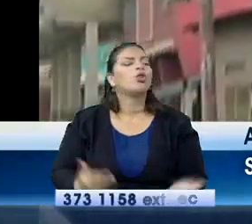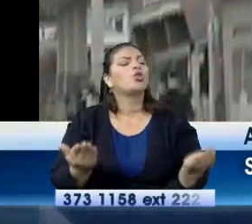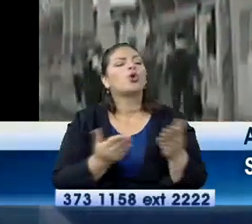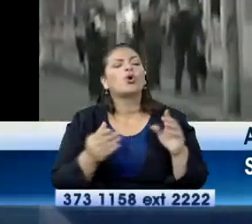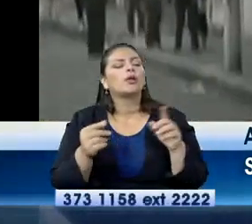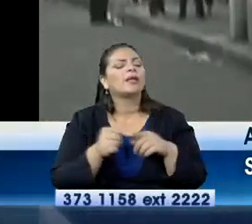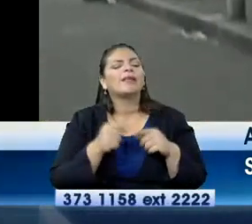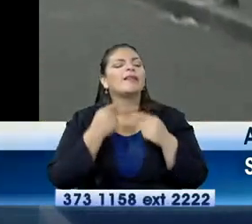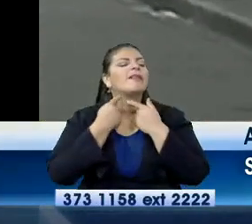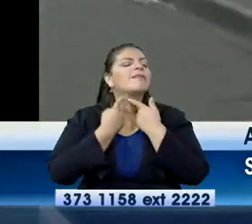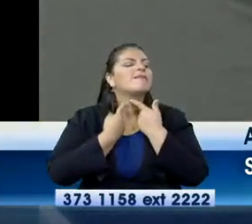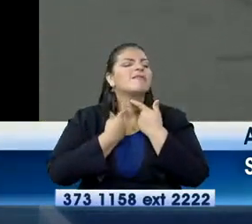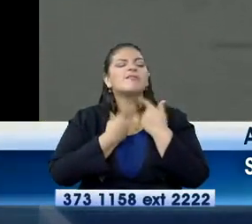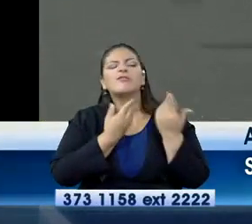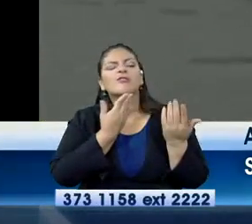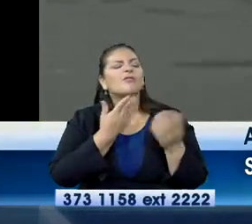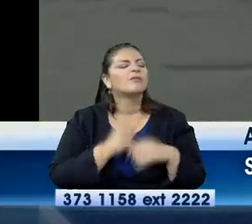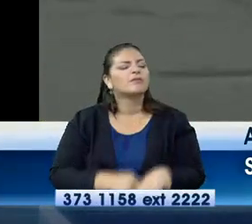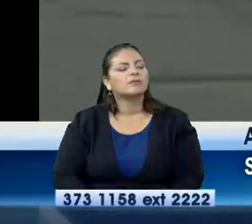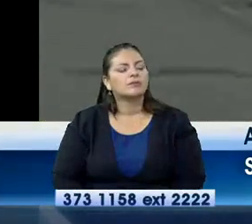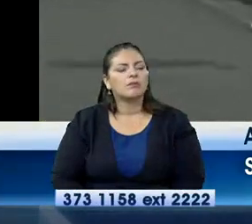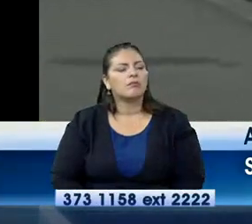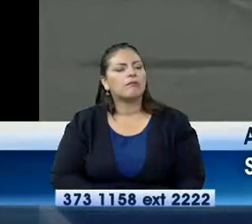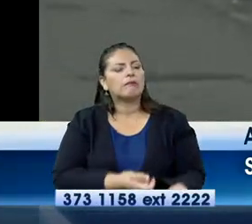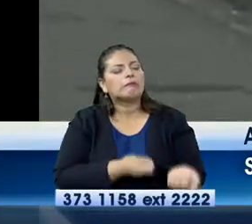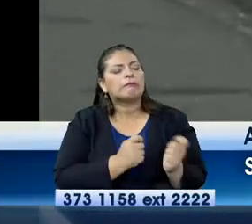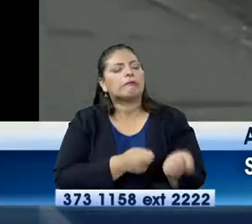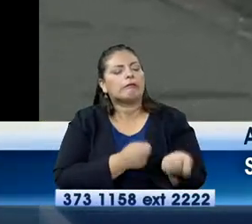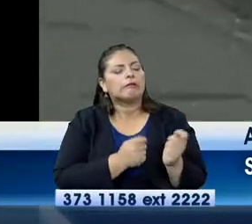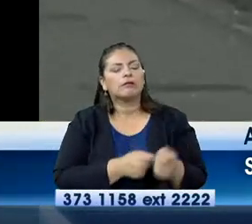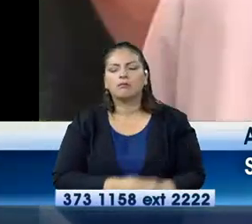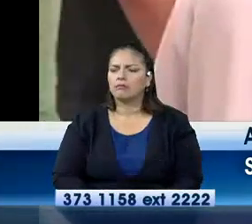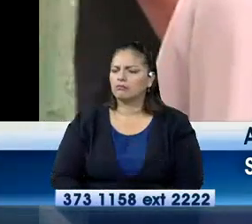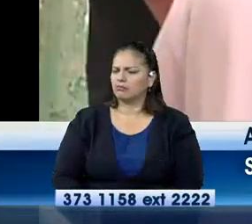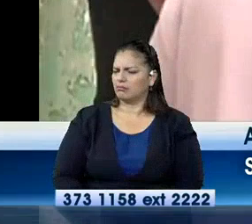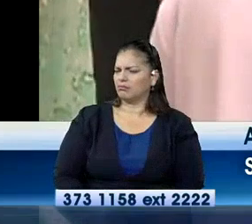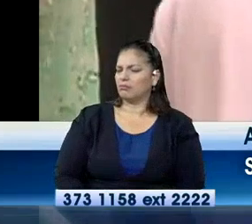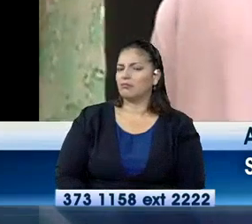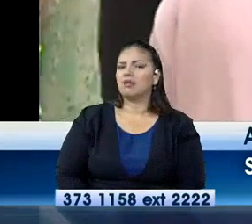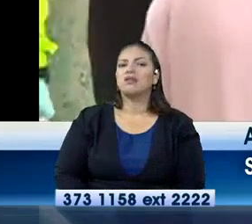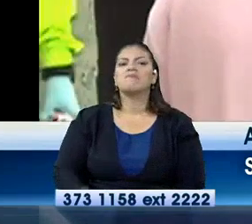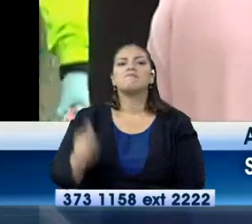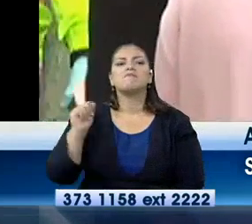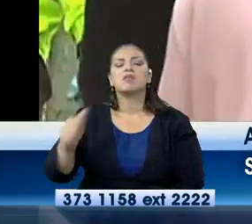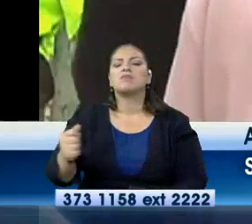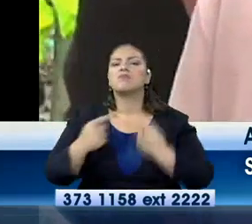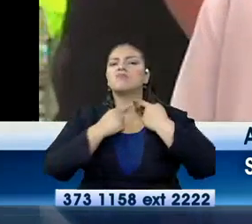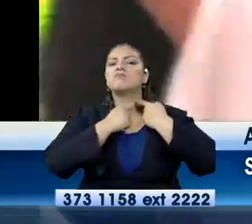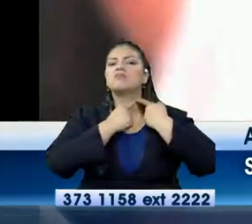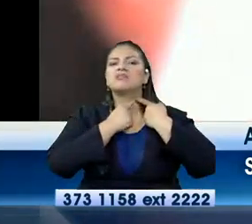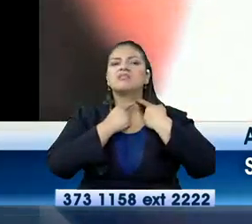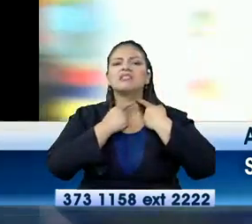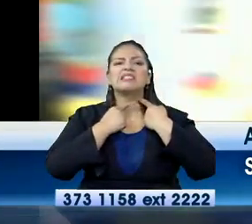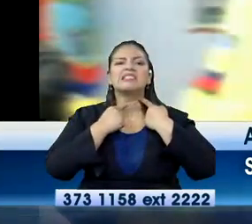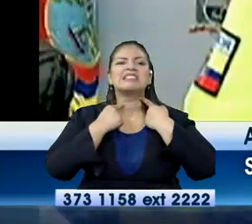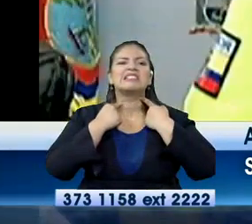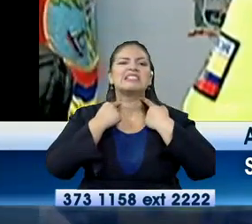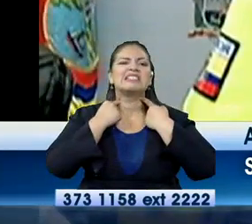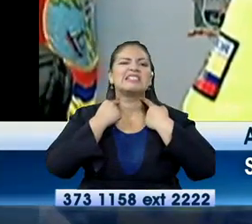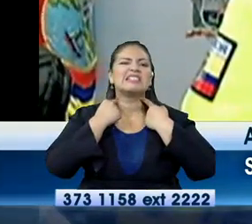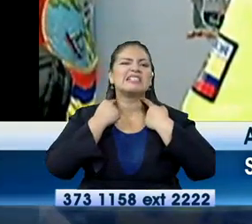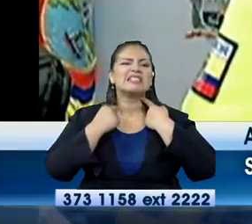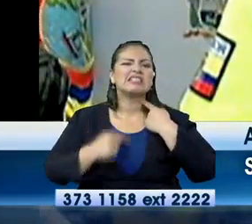su esposa y sus hijos estaban en el exterior. Ningún familiar quiso dar detalles de lo ocurrido. Hay